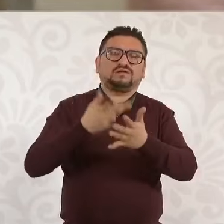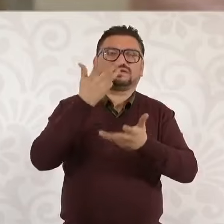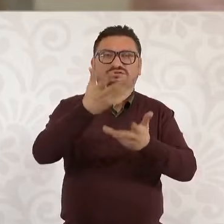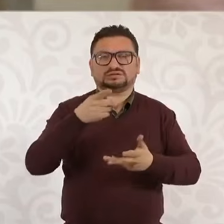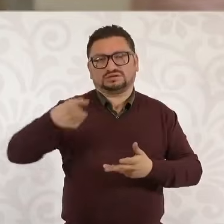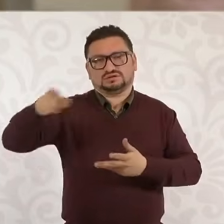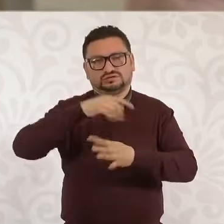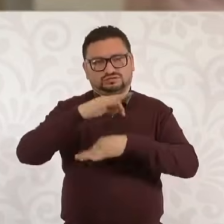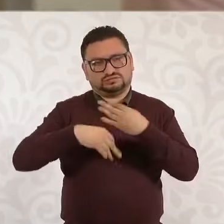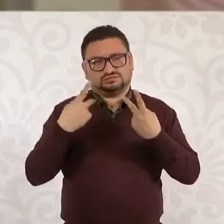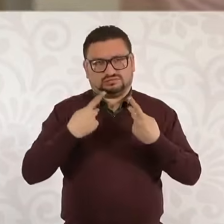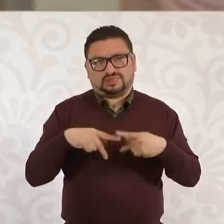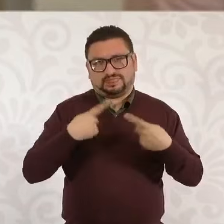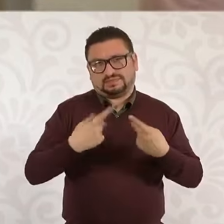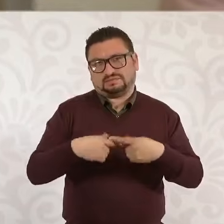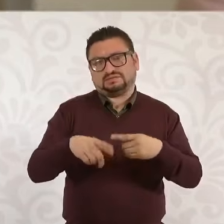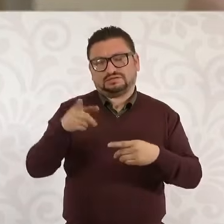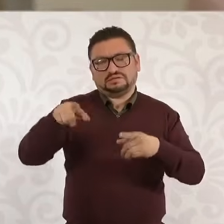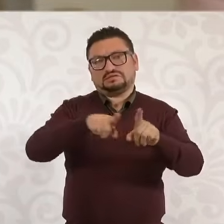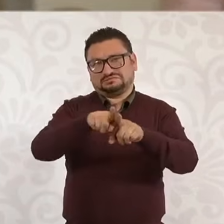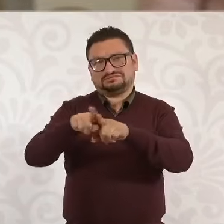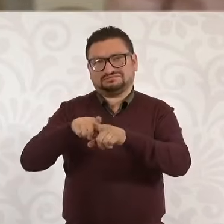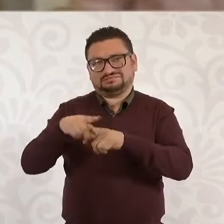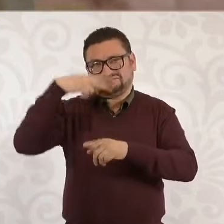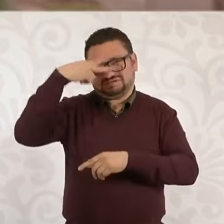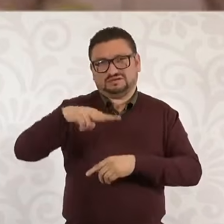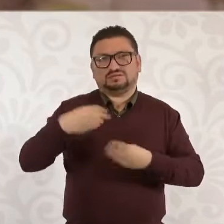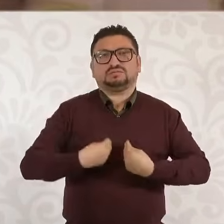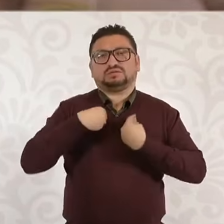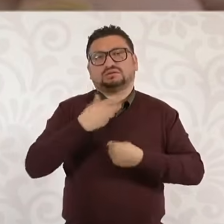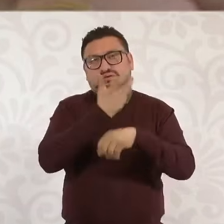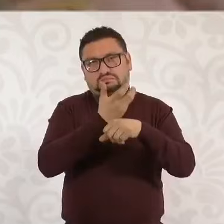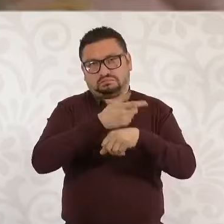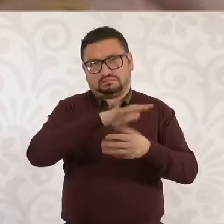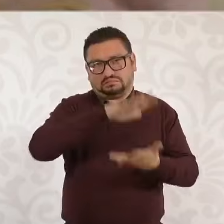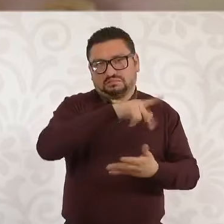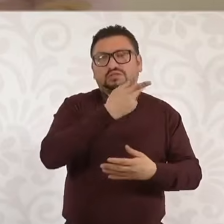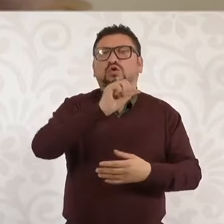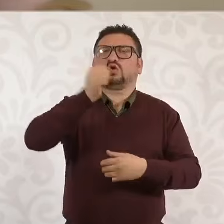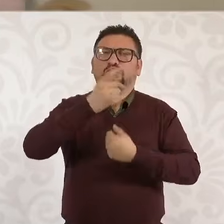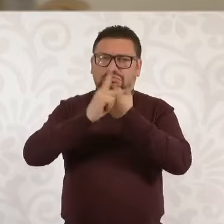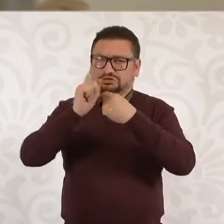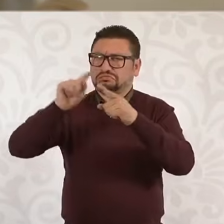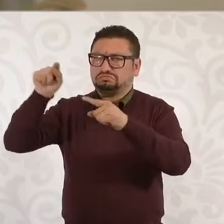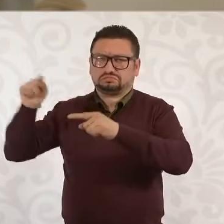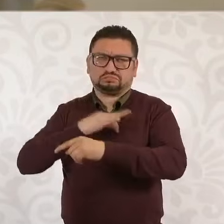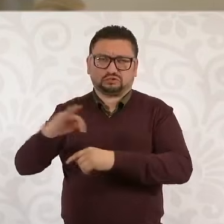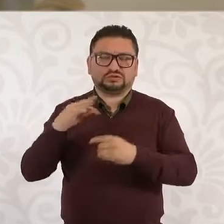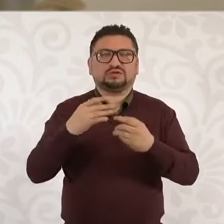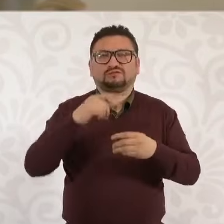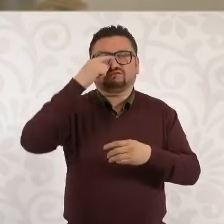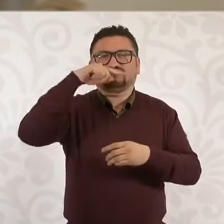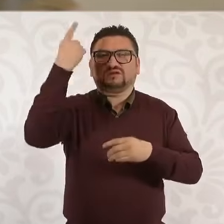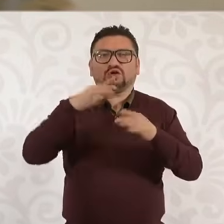hacen pues nuestras hermanos que viven particularmente en Estados Unidos, pero bueno, pueden estar en algún otro lado, sobre esta facilidad